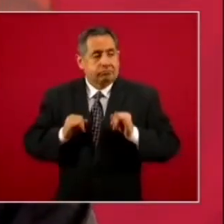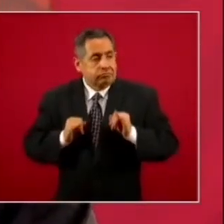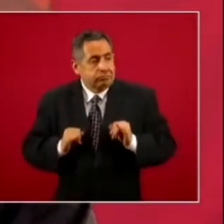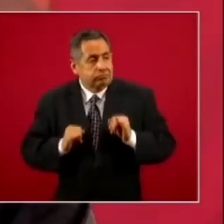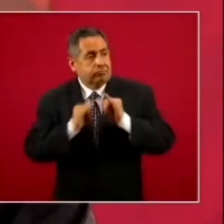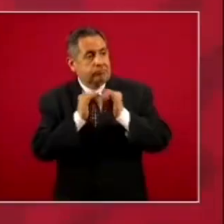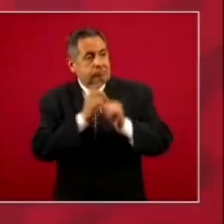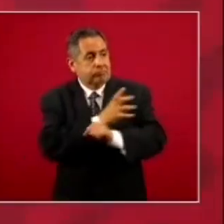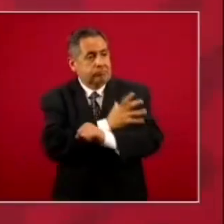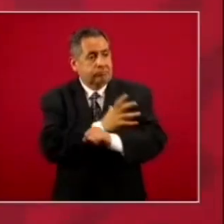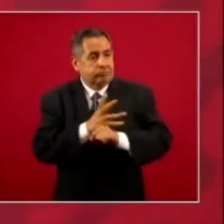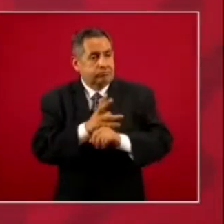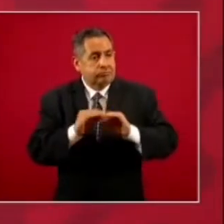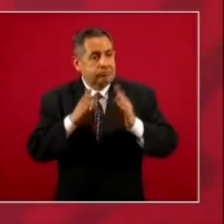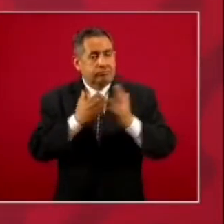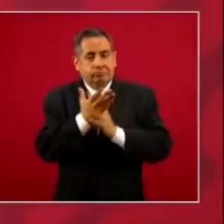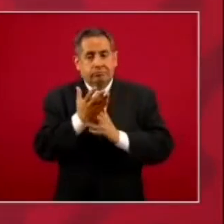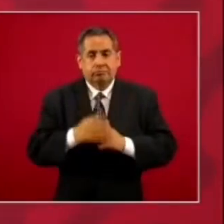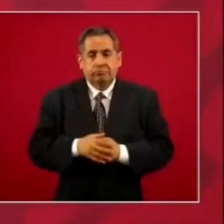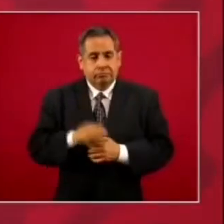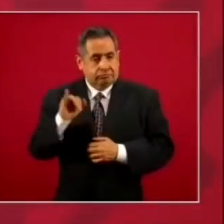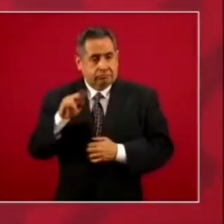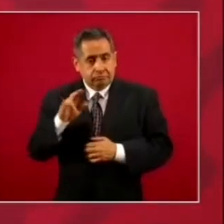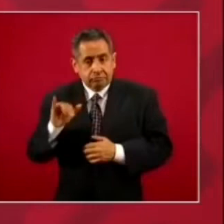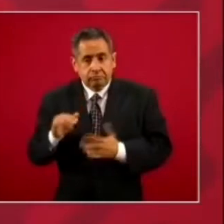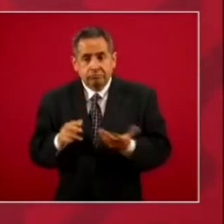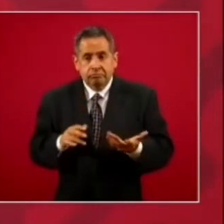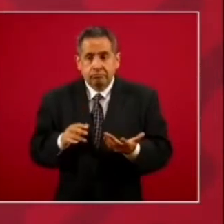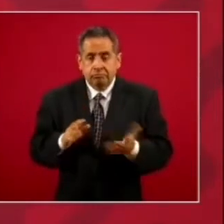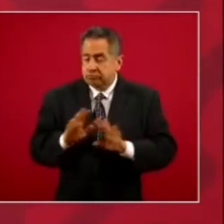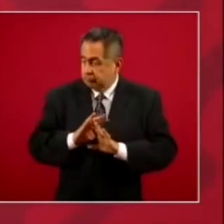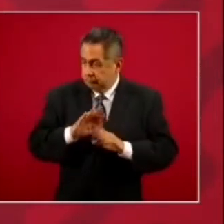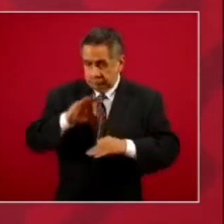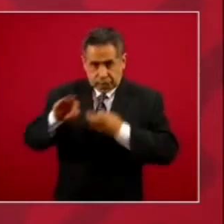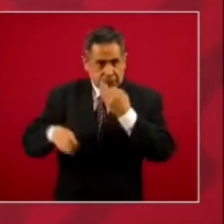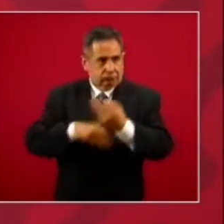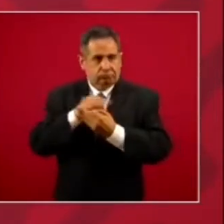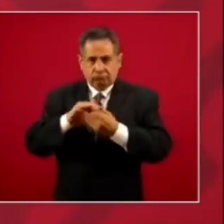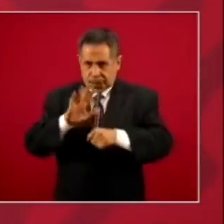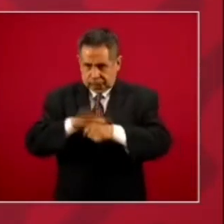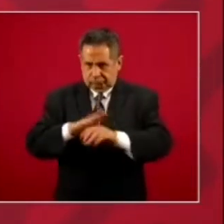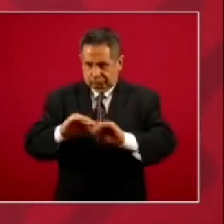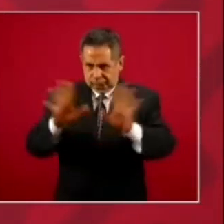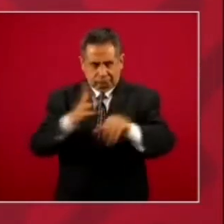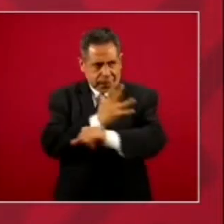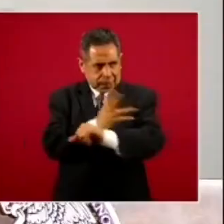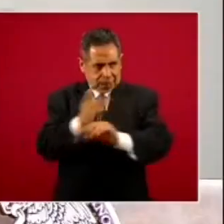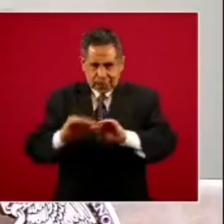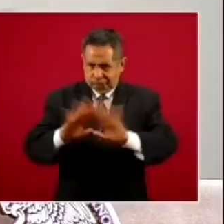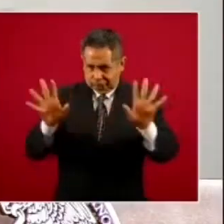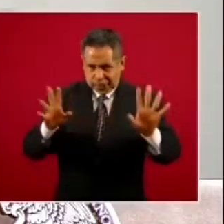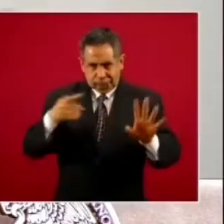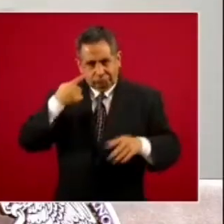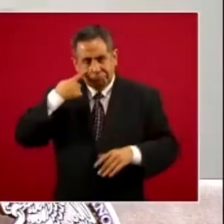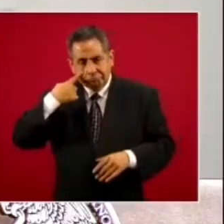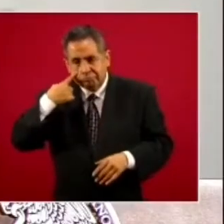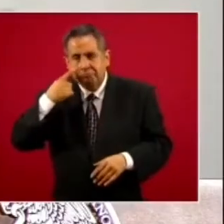transparencia. Entonces, vamos todos a transparentar lo